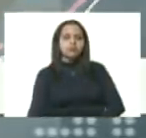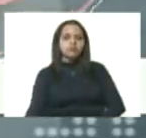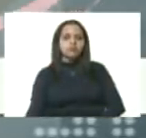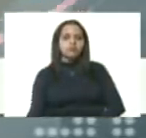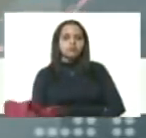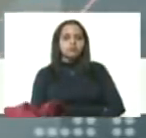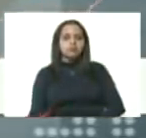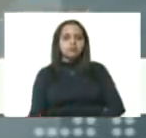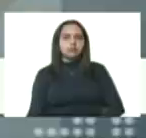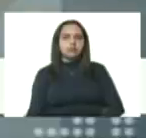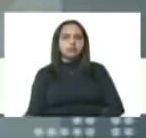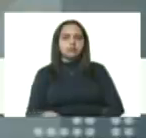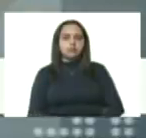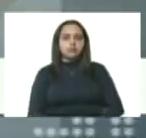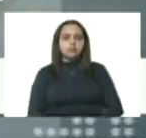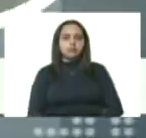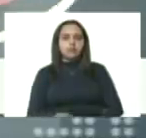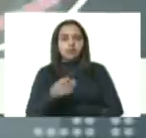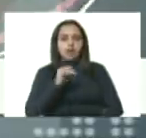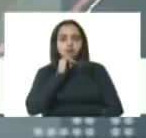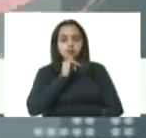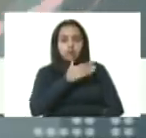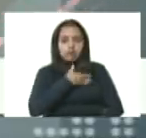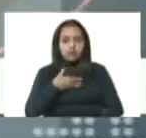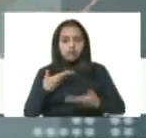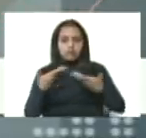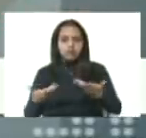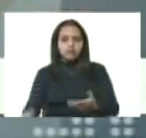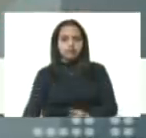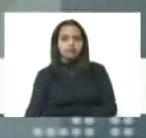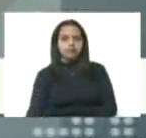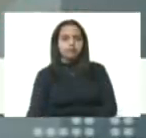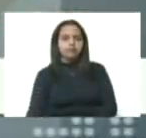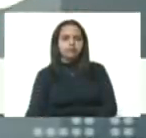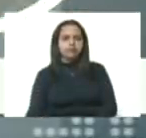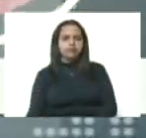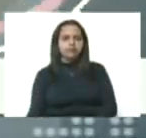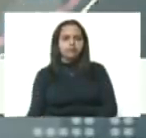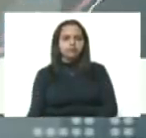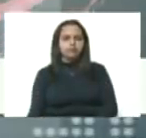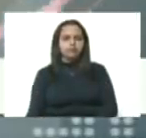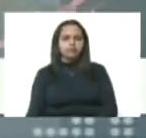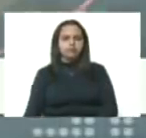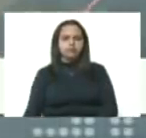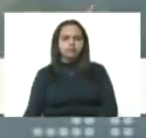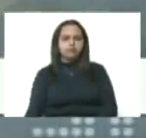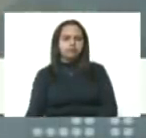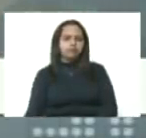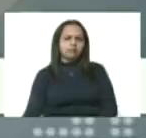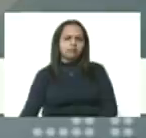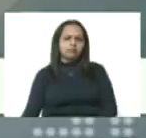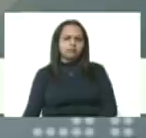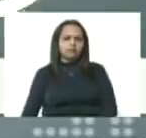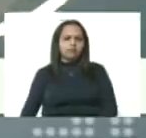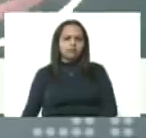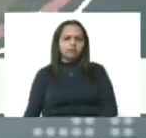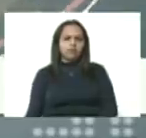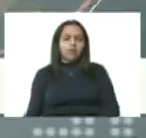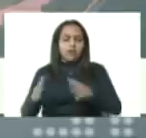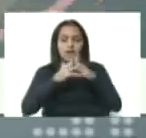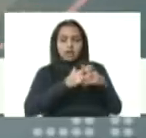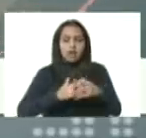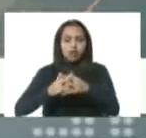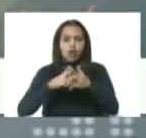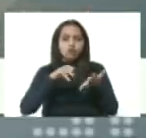hay noticias que nosotros queríamos referir. Florida, en Estados Unidos, Norteamérica. Nueva York y Florida son